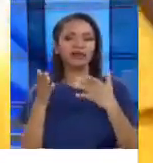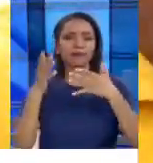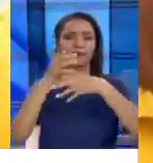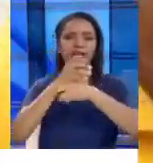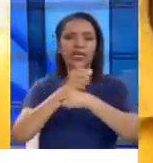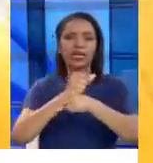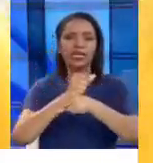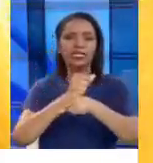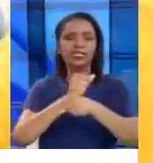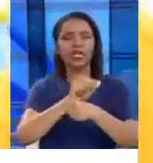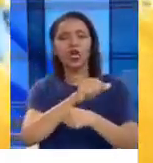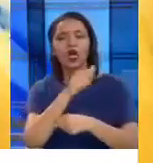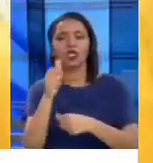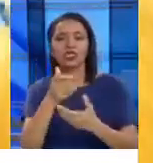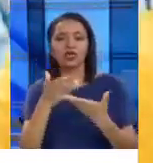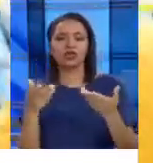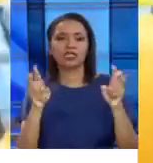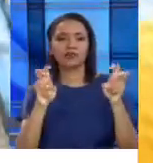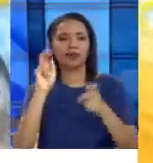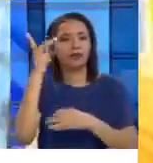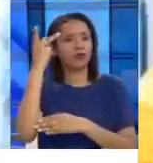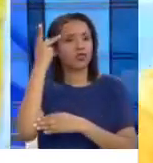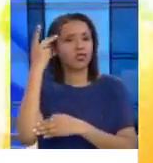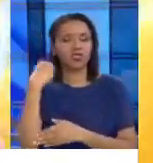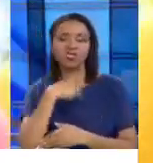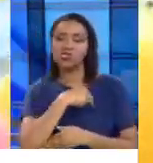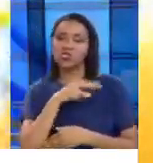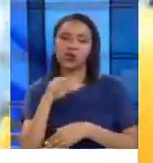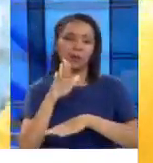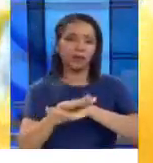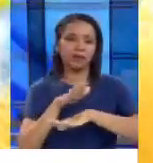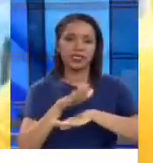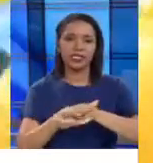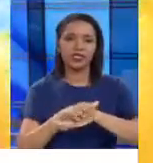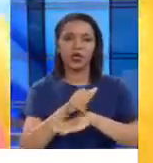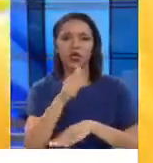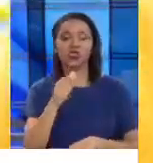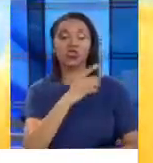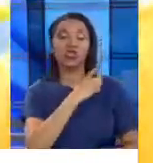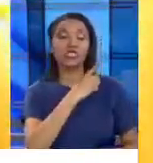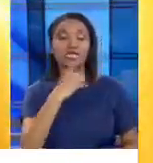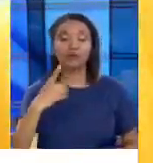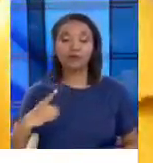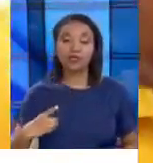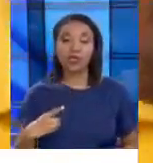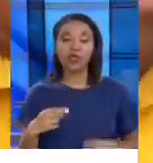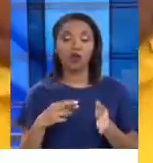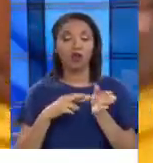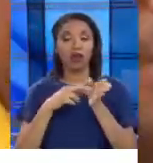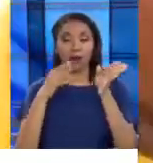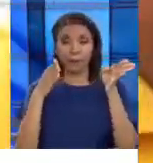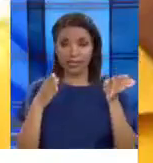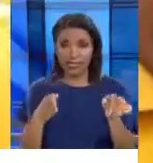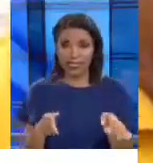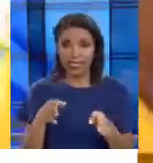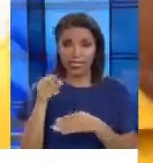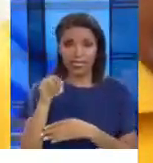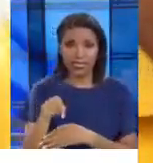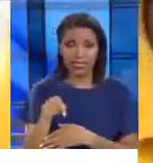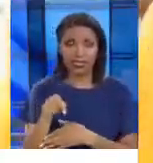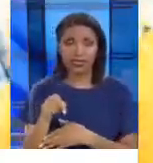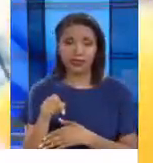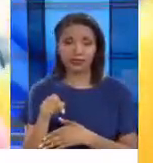fin político. Y nosotros no vamos a permitir que ningún diputado, ningún representante esté